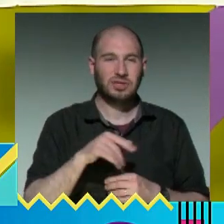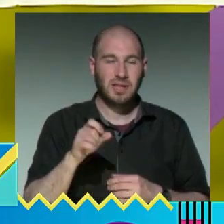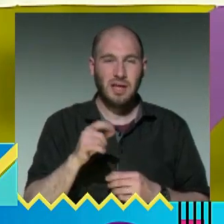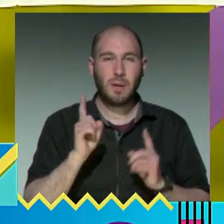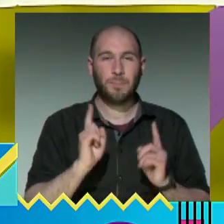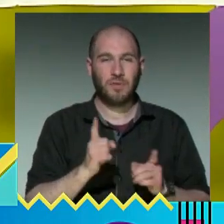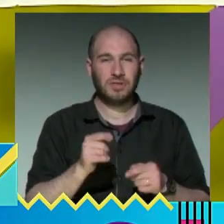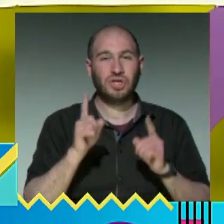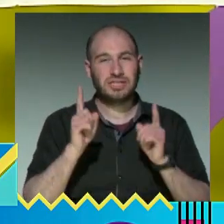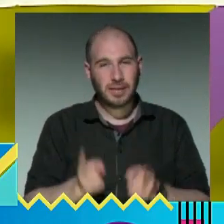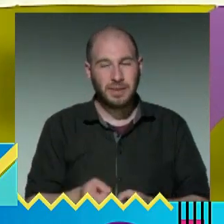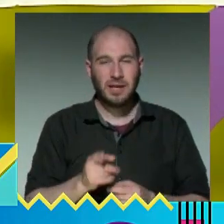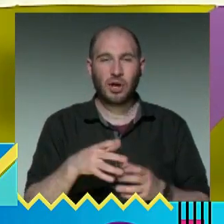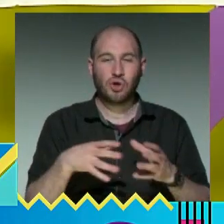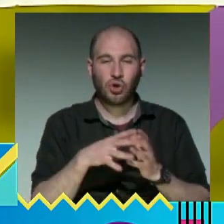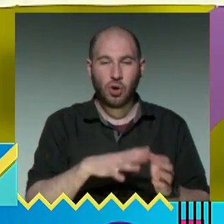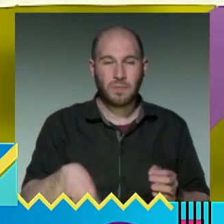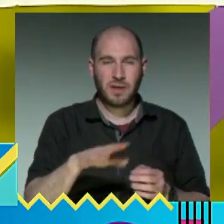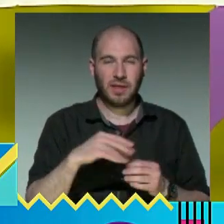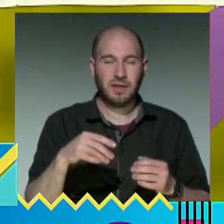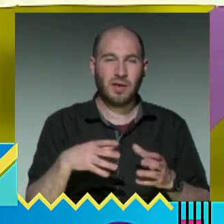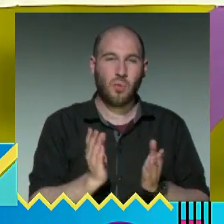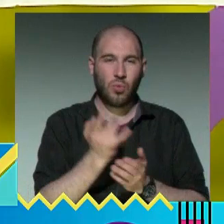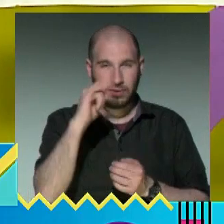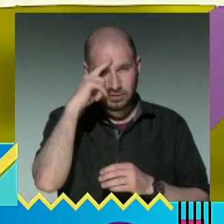los profesores y por supuesto de nuestra comunidad académica de la